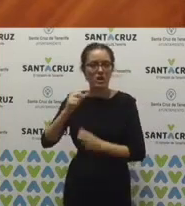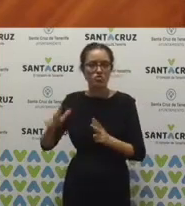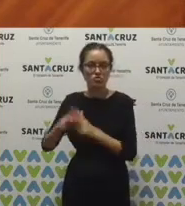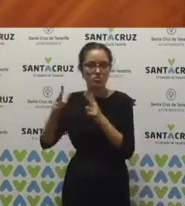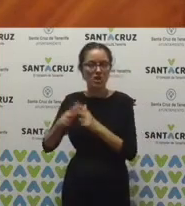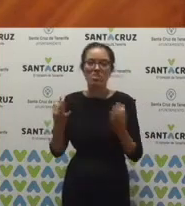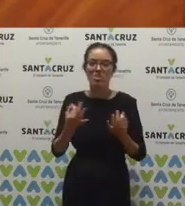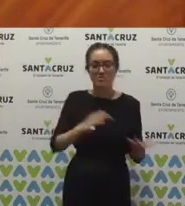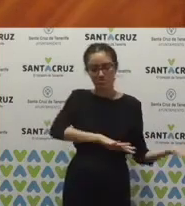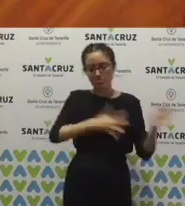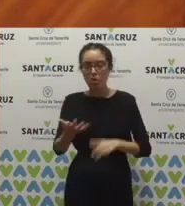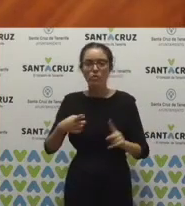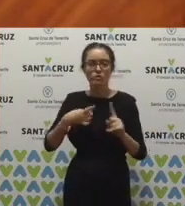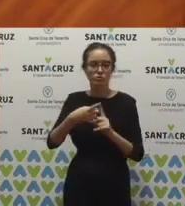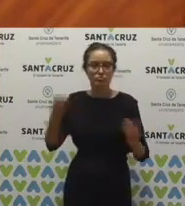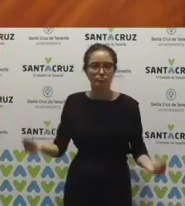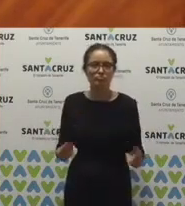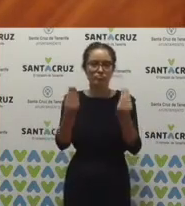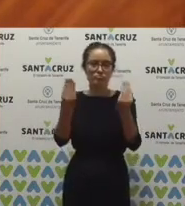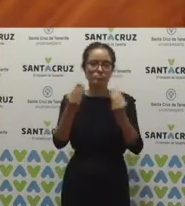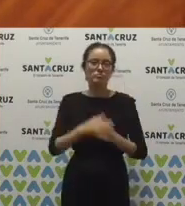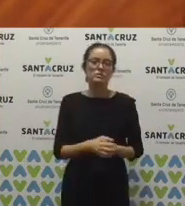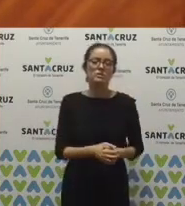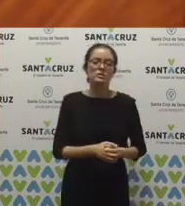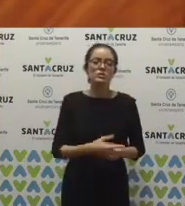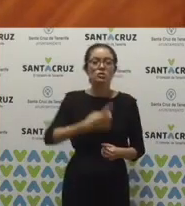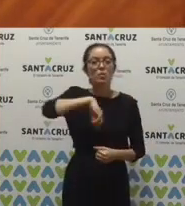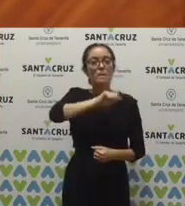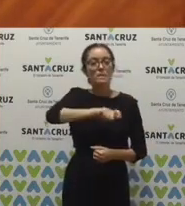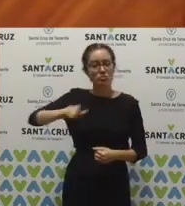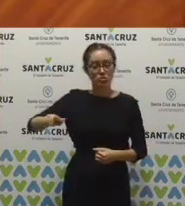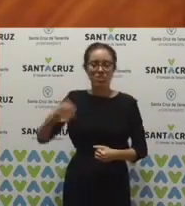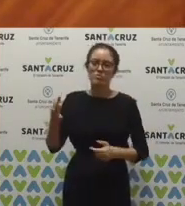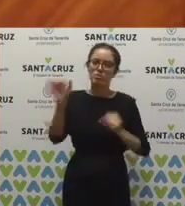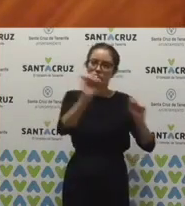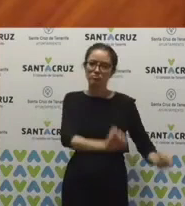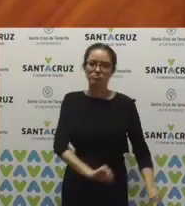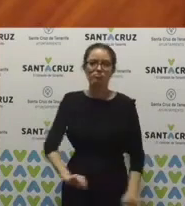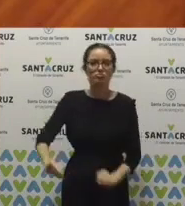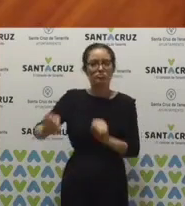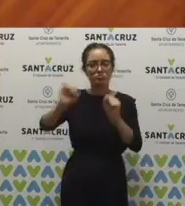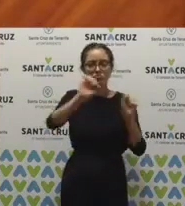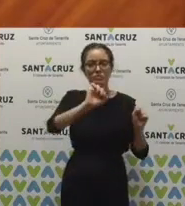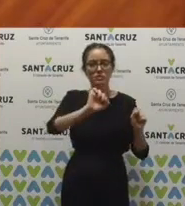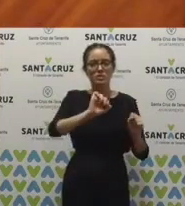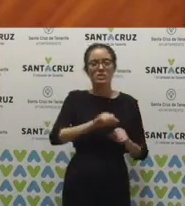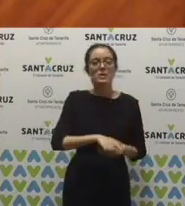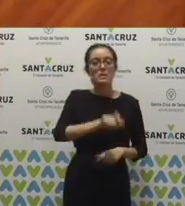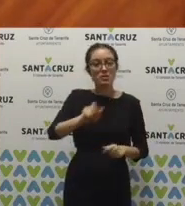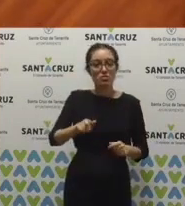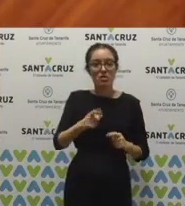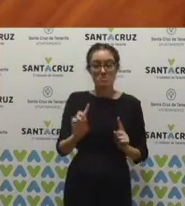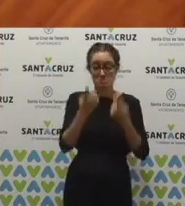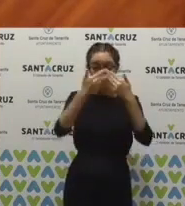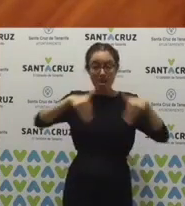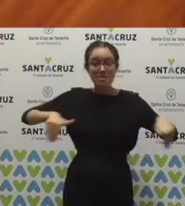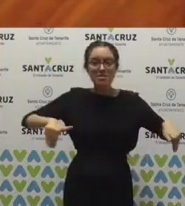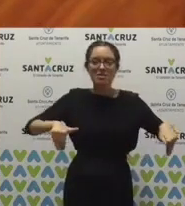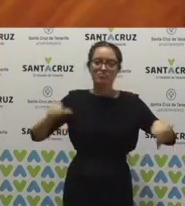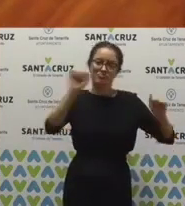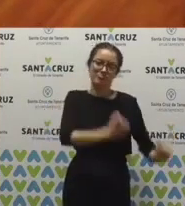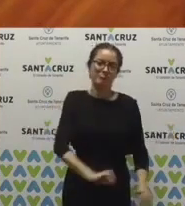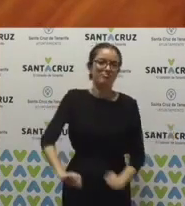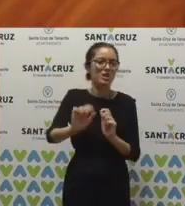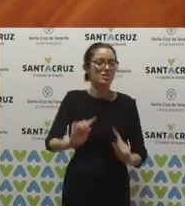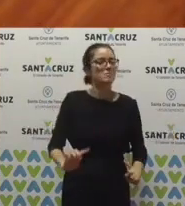pandemia tenemos el deber de proteger a nuestros ciudadanos en especial los que están en la primera línea de batalla y a frenar